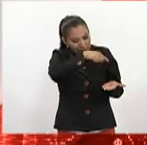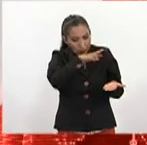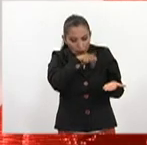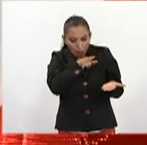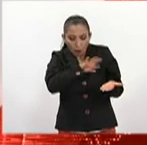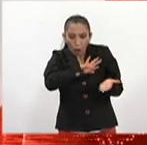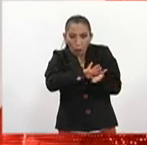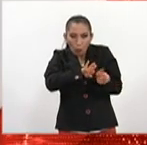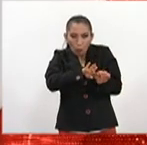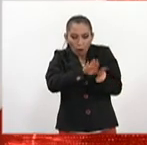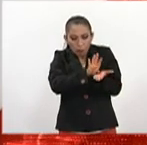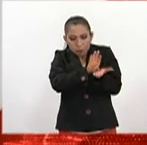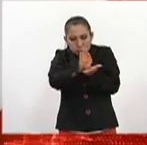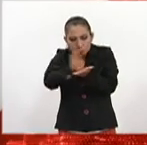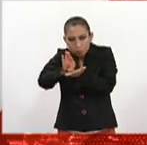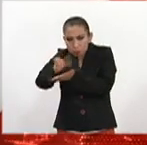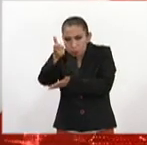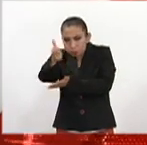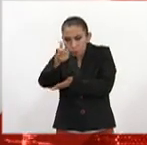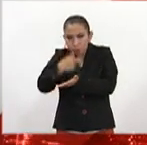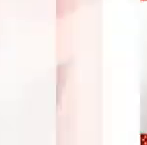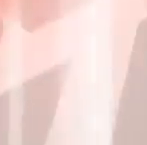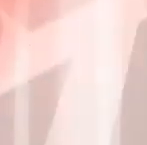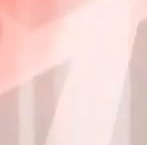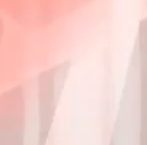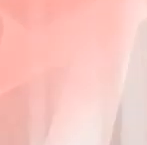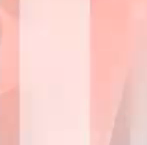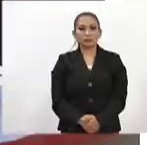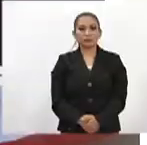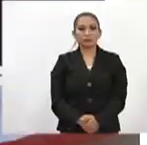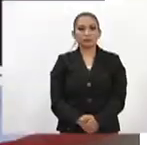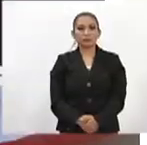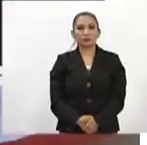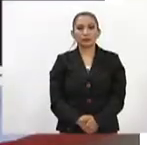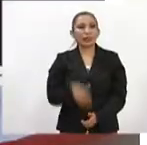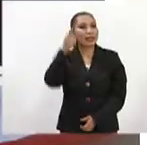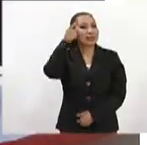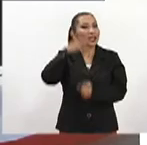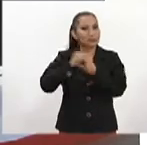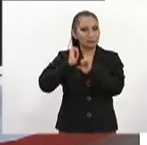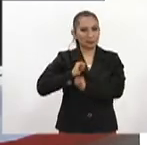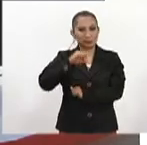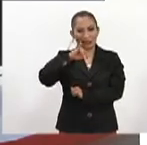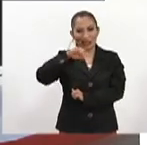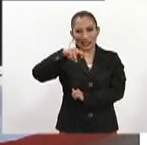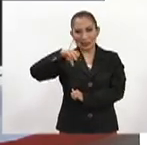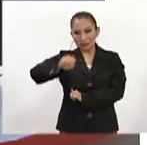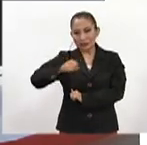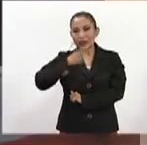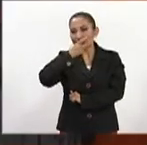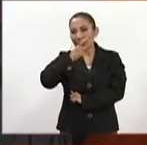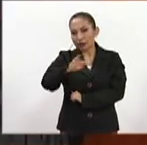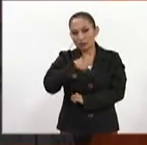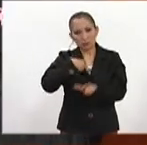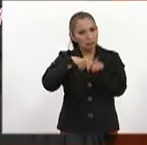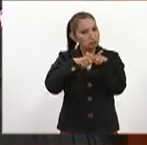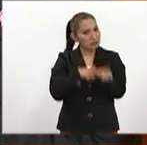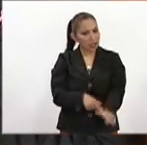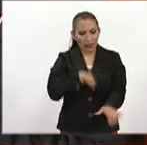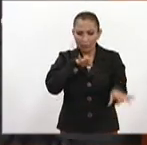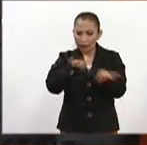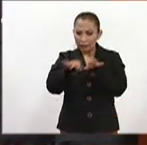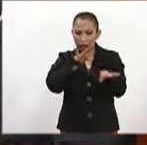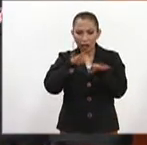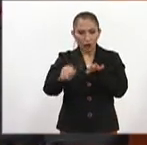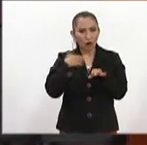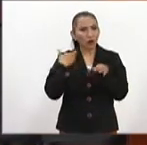mejor distribución del presupuesto de egresos. El director del IMSS, Miquel Arriola, informó que se continúa con los trabajos